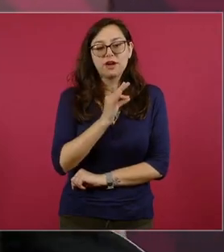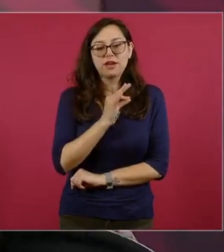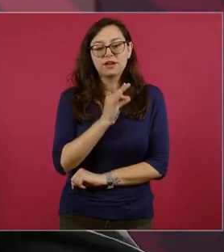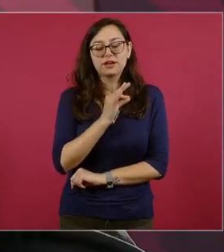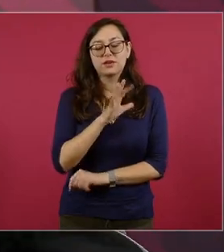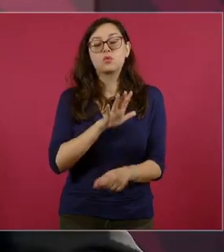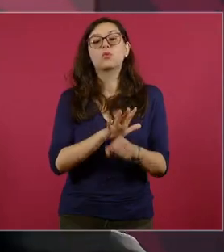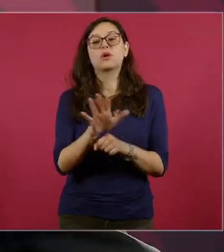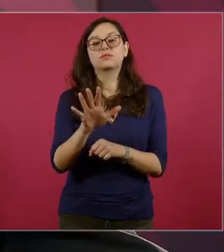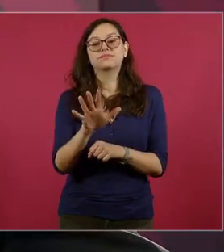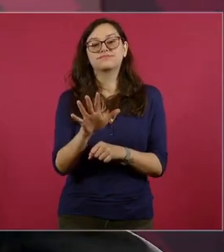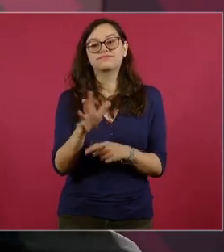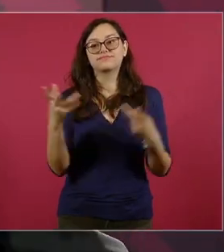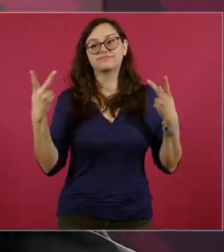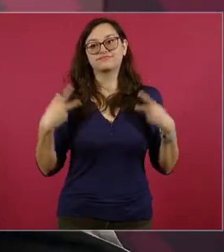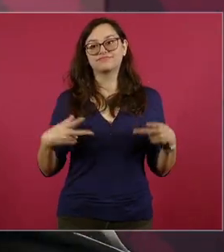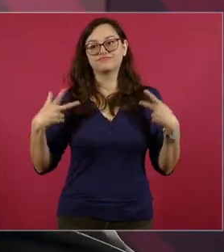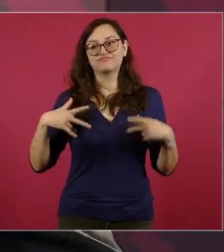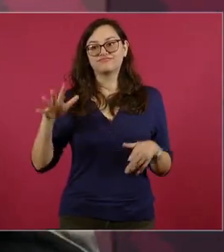apoyarse en el pueblo,